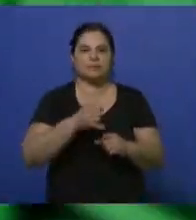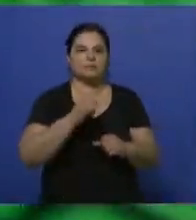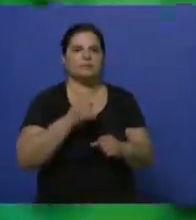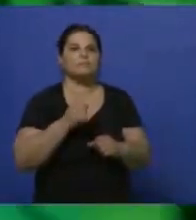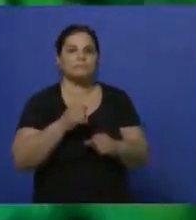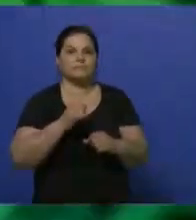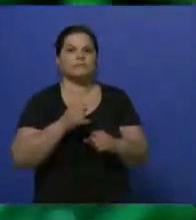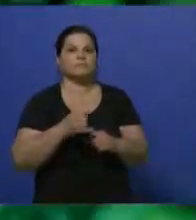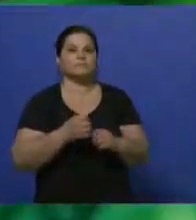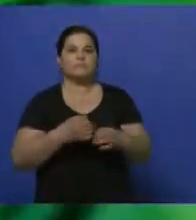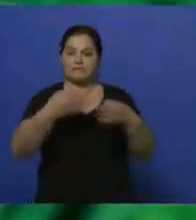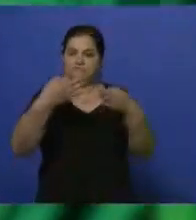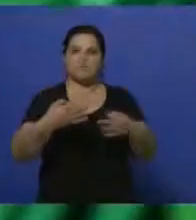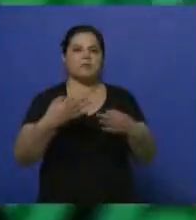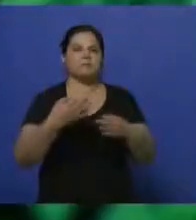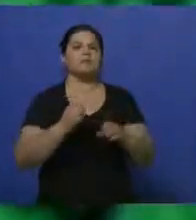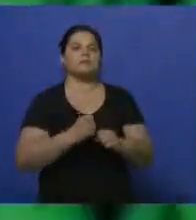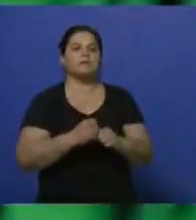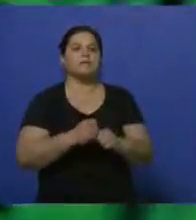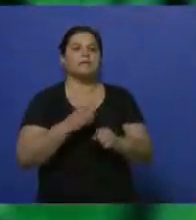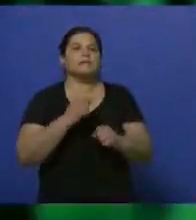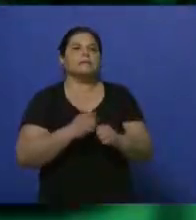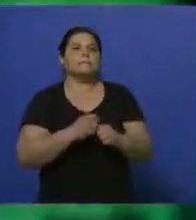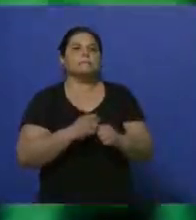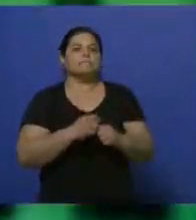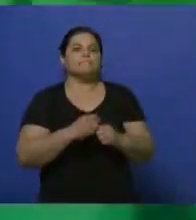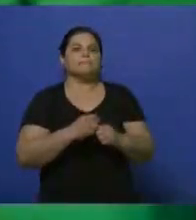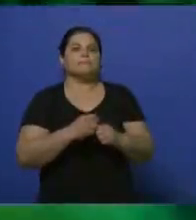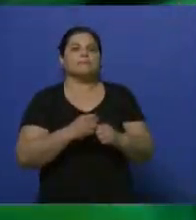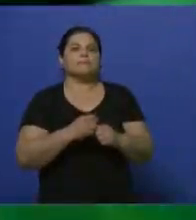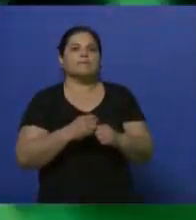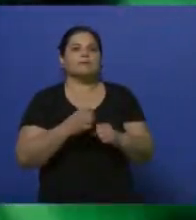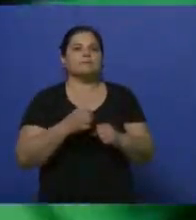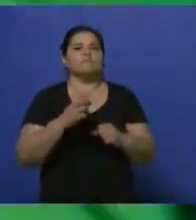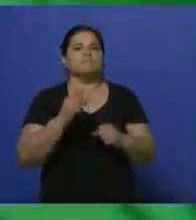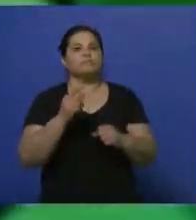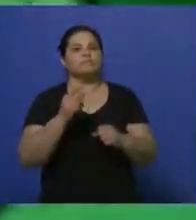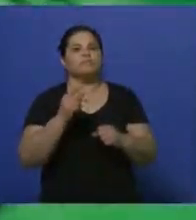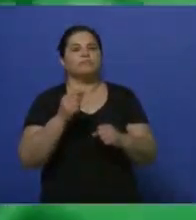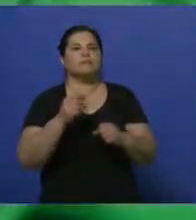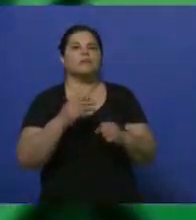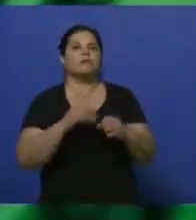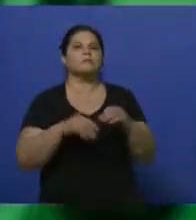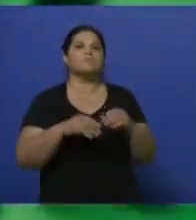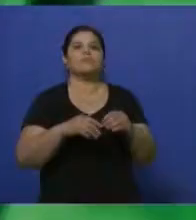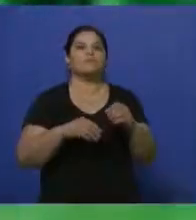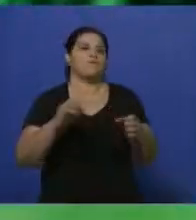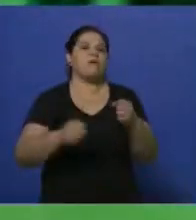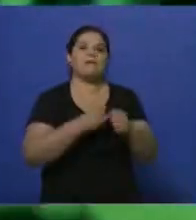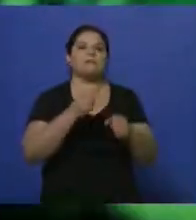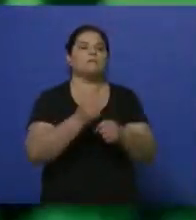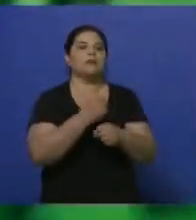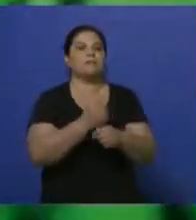recesión. Lo más complicado para decir con respecto al proceso recesivo es que no hemos alcanzado aún el punto